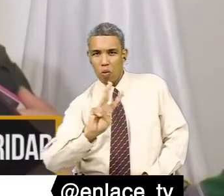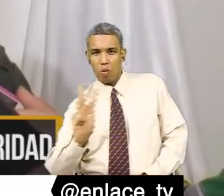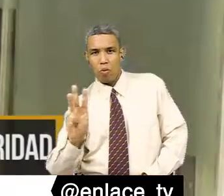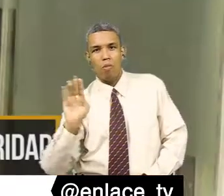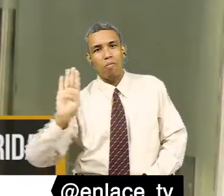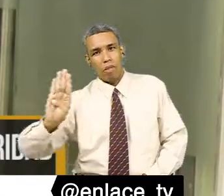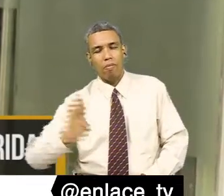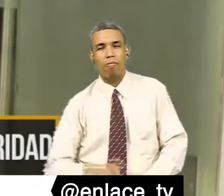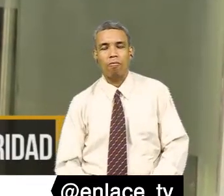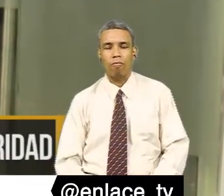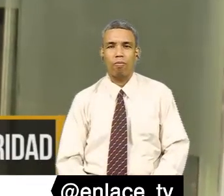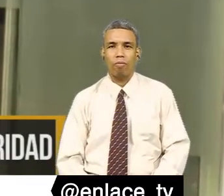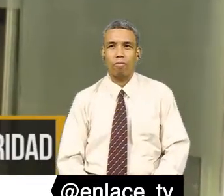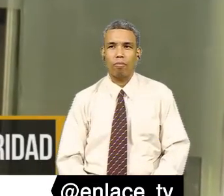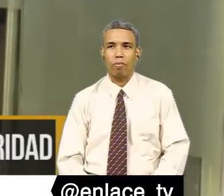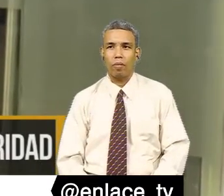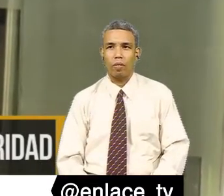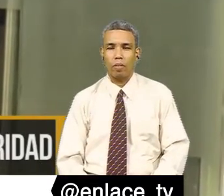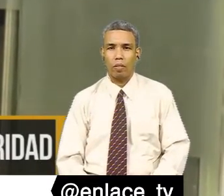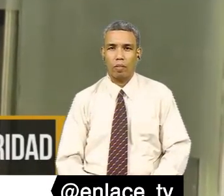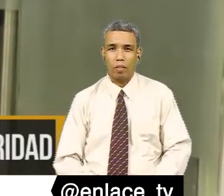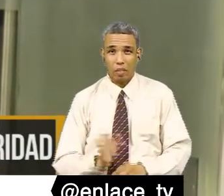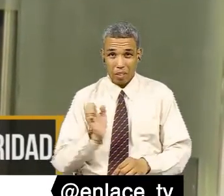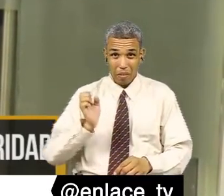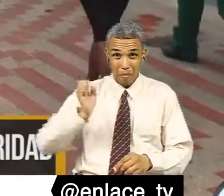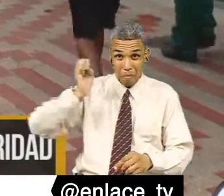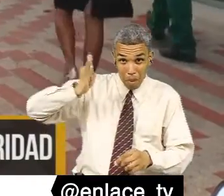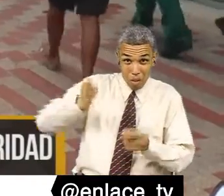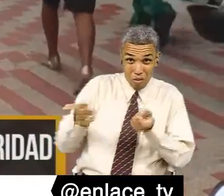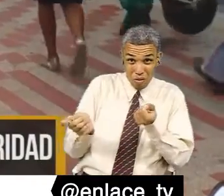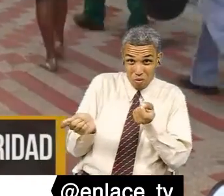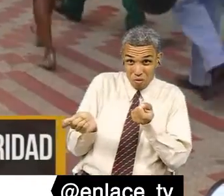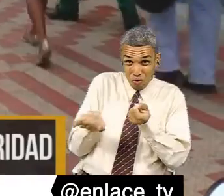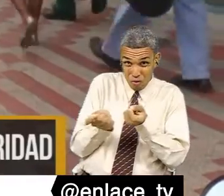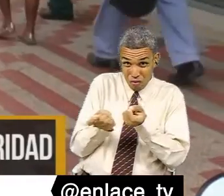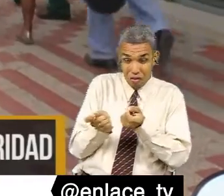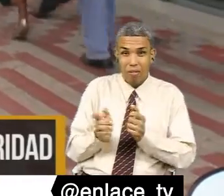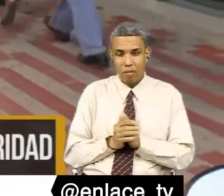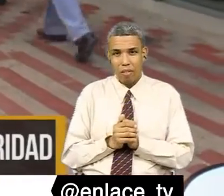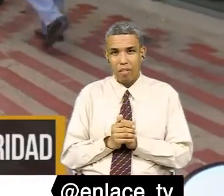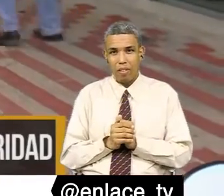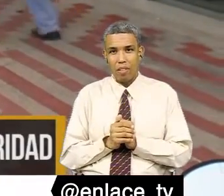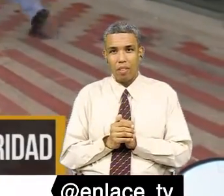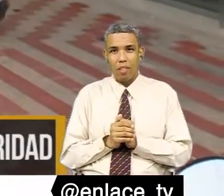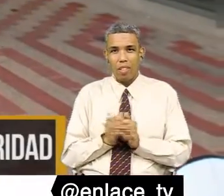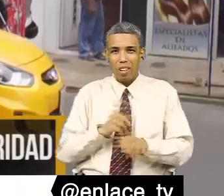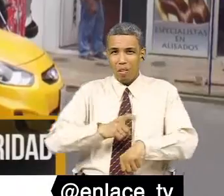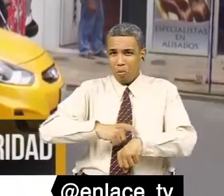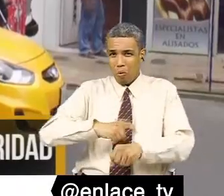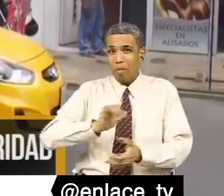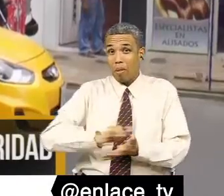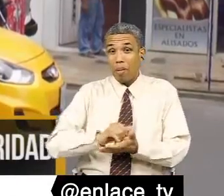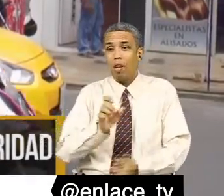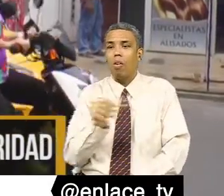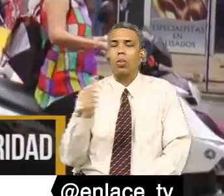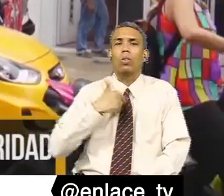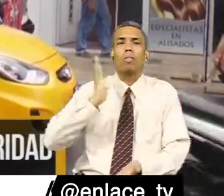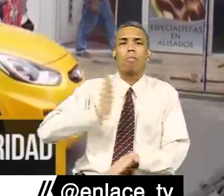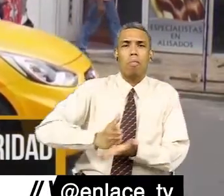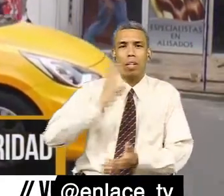de este hurto. A su vez mencionó que a pocos metros de la entidad bancaria donde se registró este hecho, casi a la misma hora, hubo otro hurto,